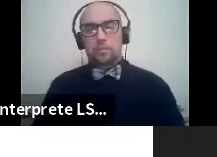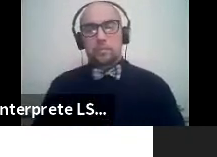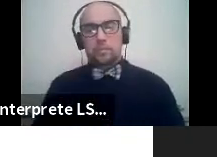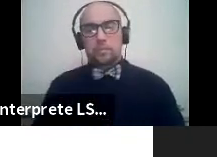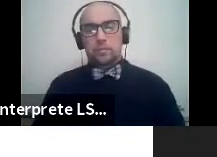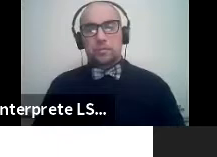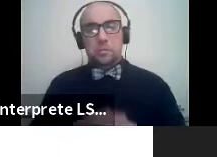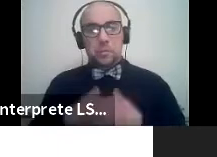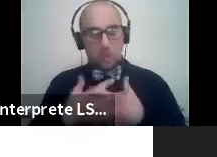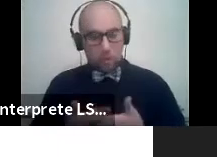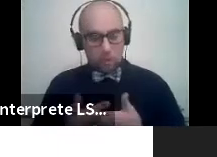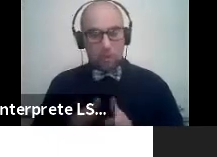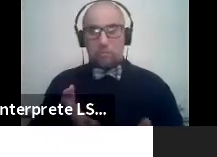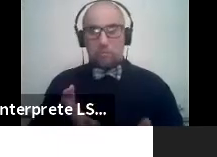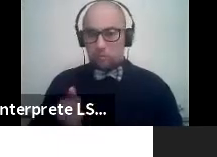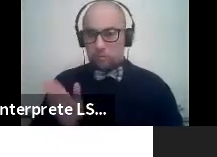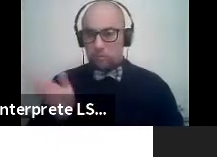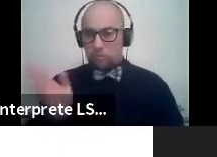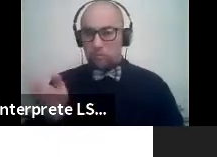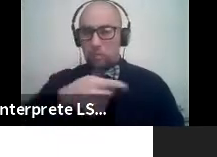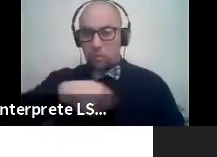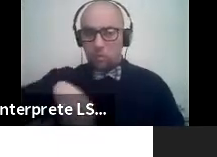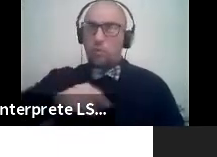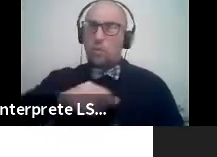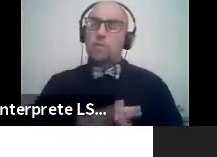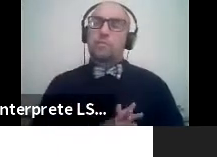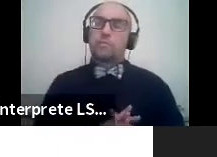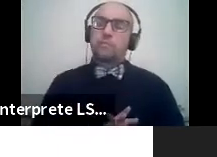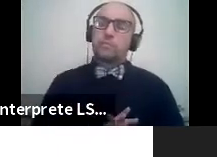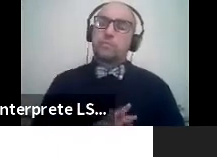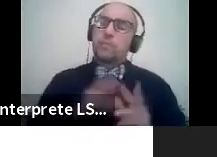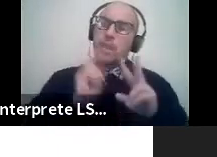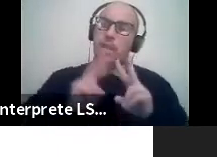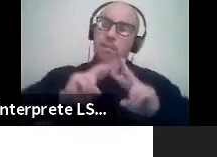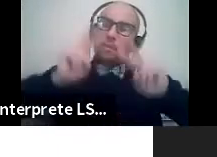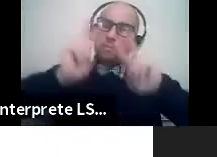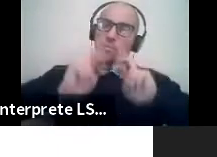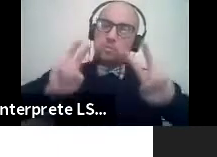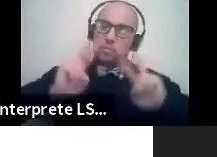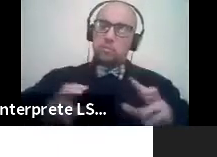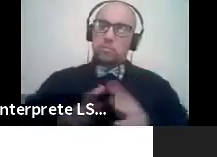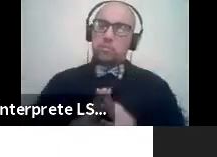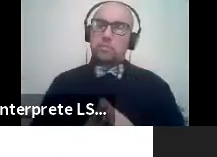Por lo mismo, nosotros hicimos investigación, ¿ya?